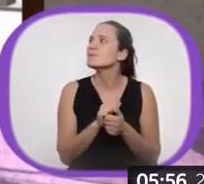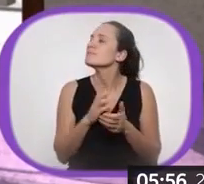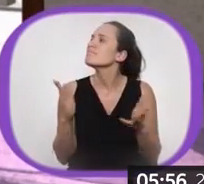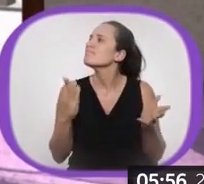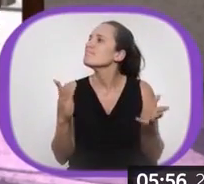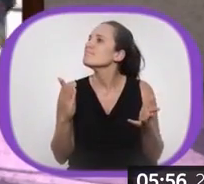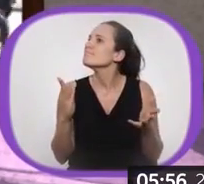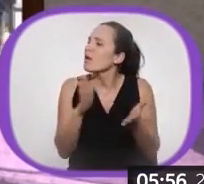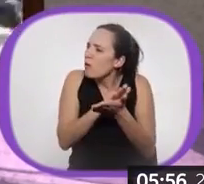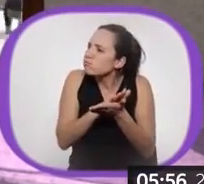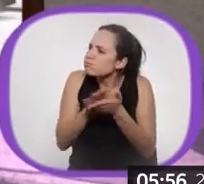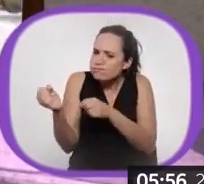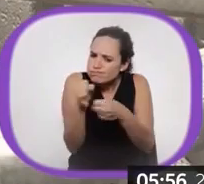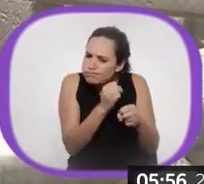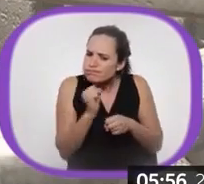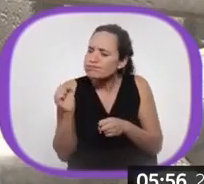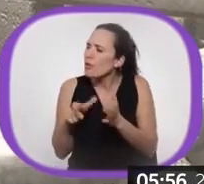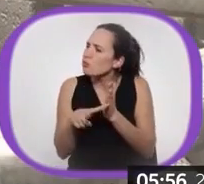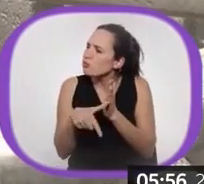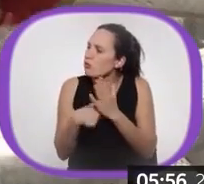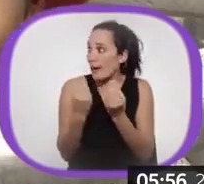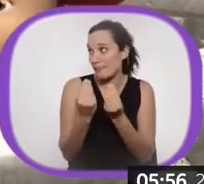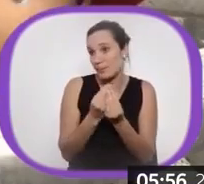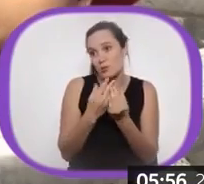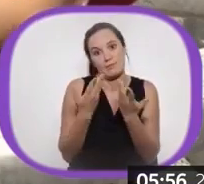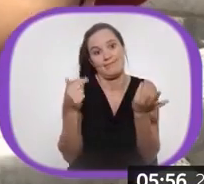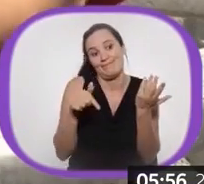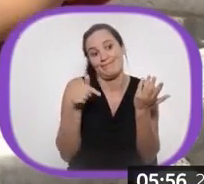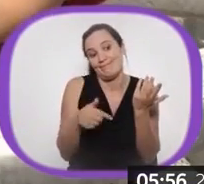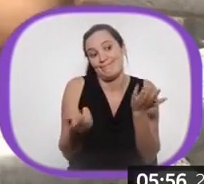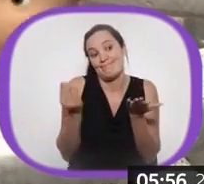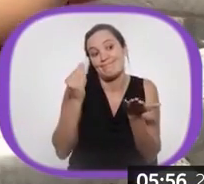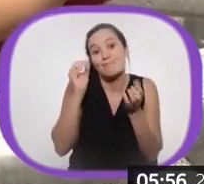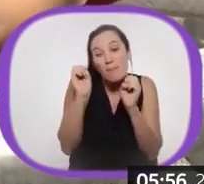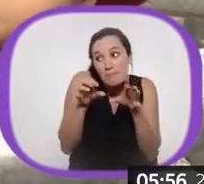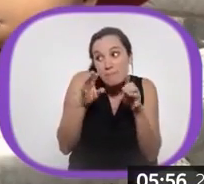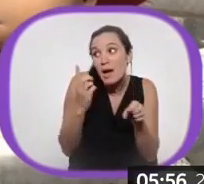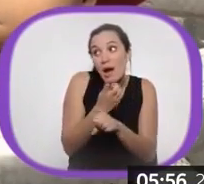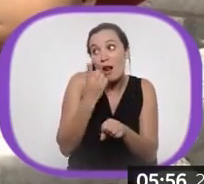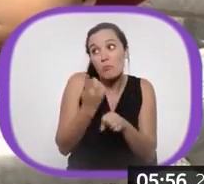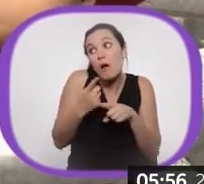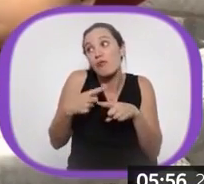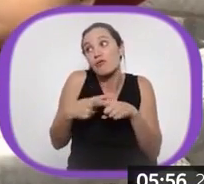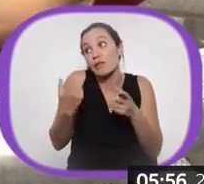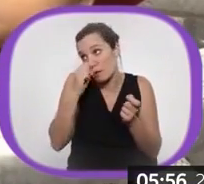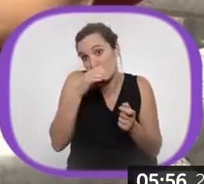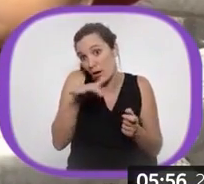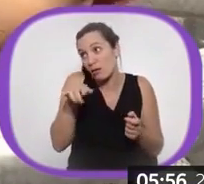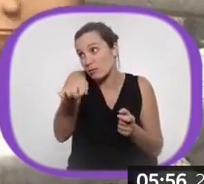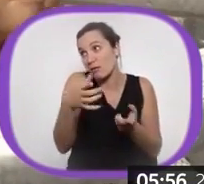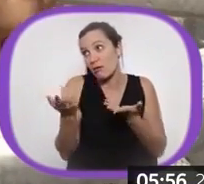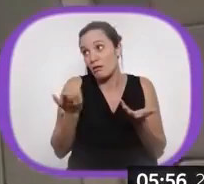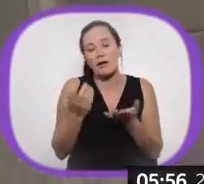la limpieza nos tomó demasiado tiempo. Así que no puedo hacer nada mágico para la fiesta en el patio. ¡Ay, pero,